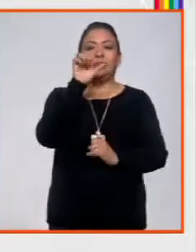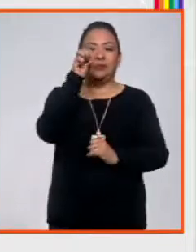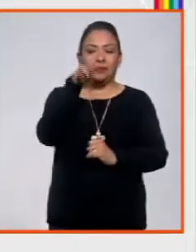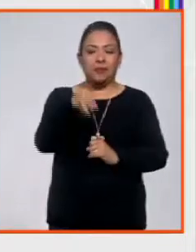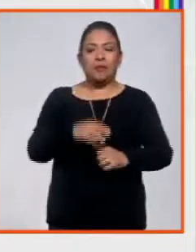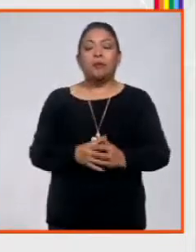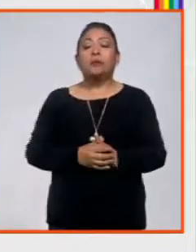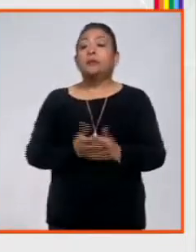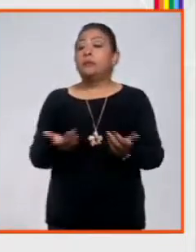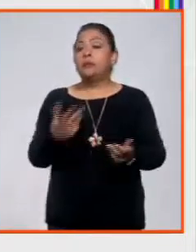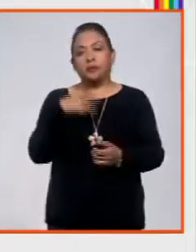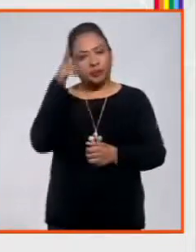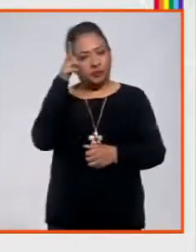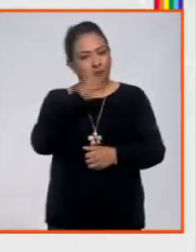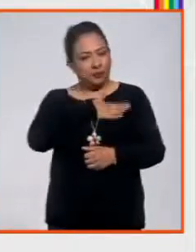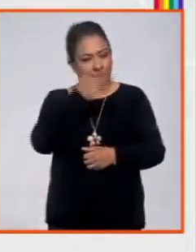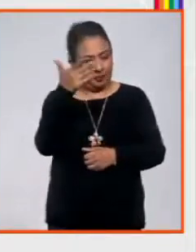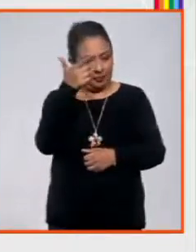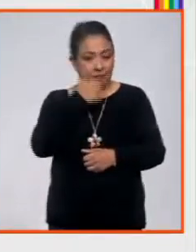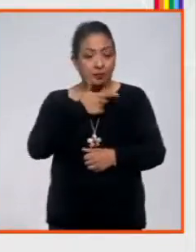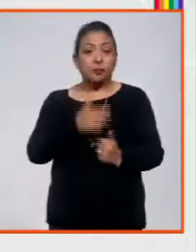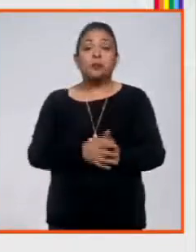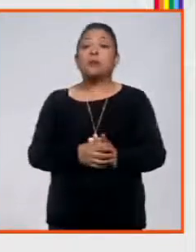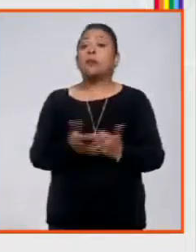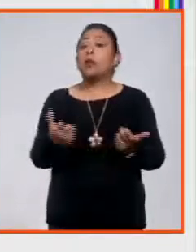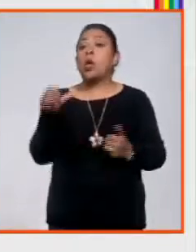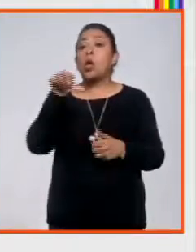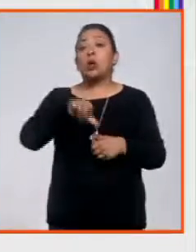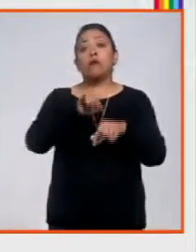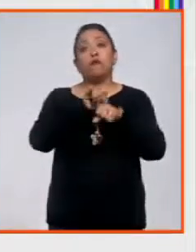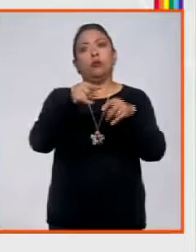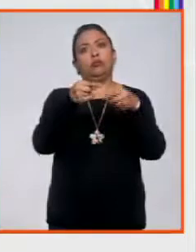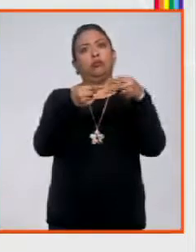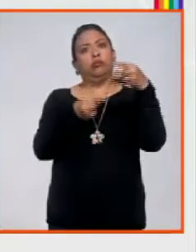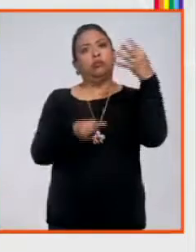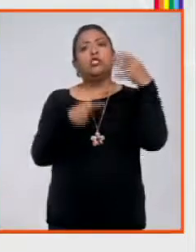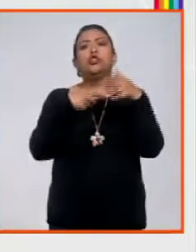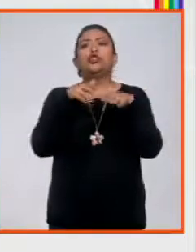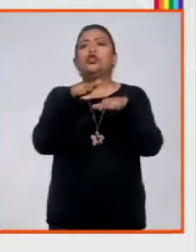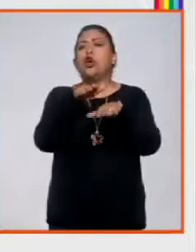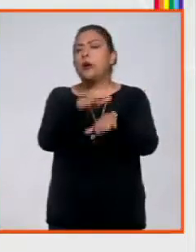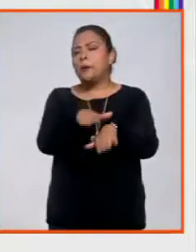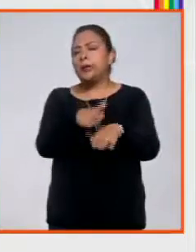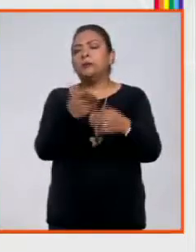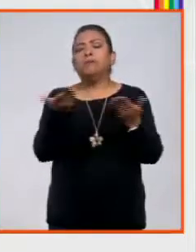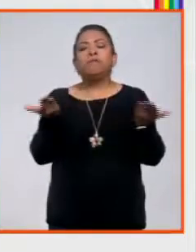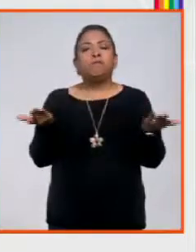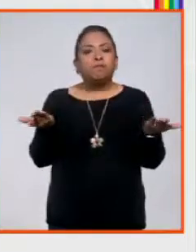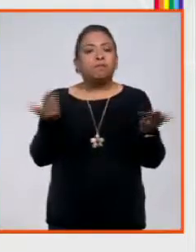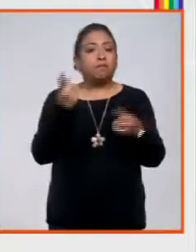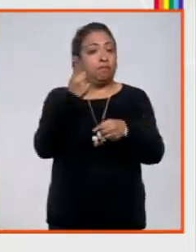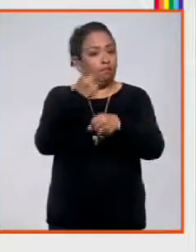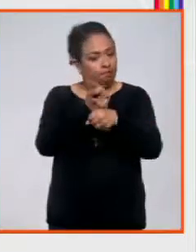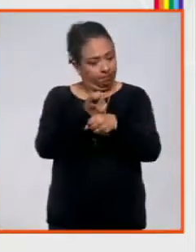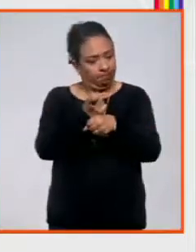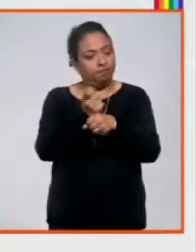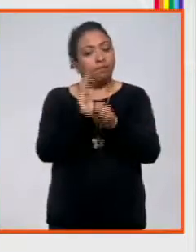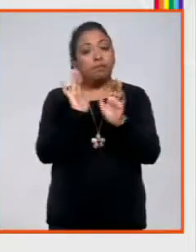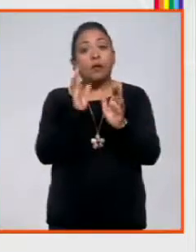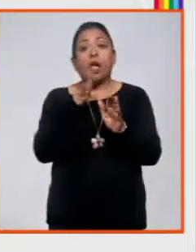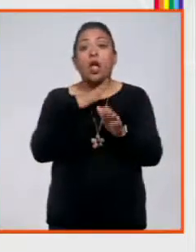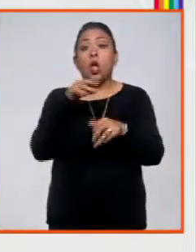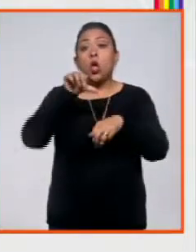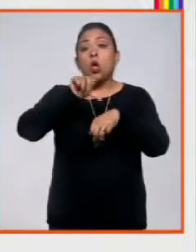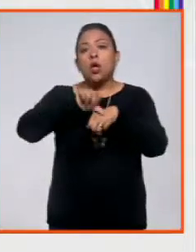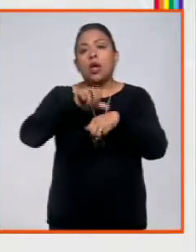señas mexicana que tal muy buenas noches bueno tenemos el día de hoy mucha información la hora que tiene que ver con primero lo que ha sido la